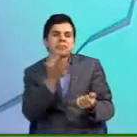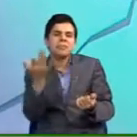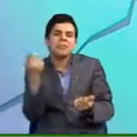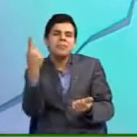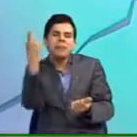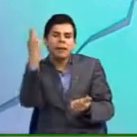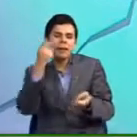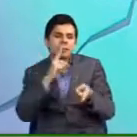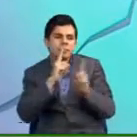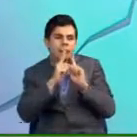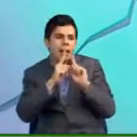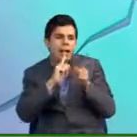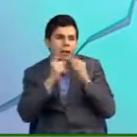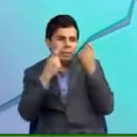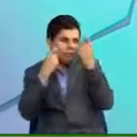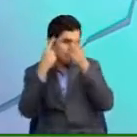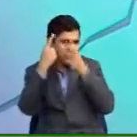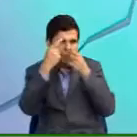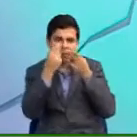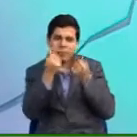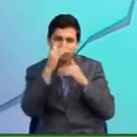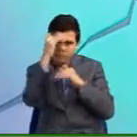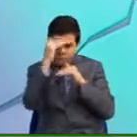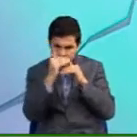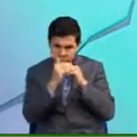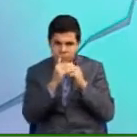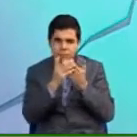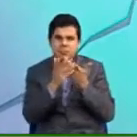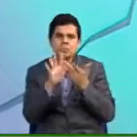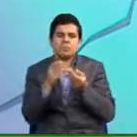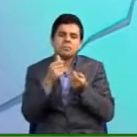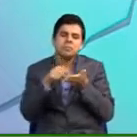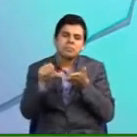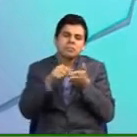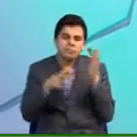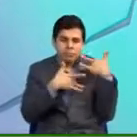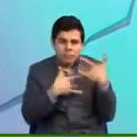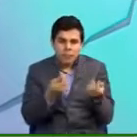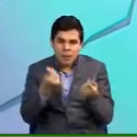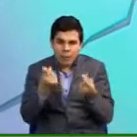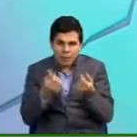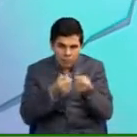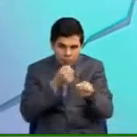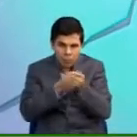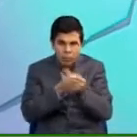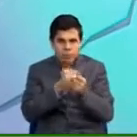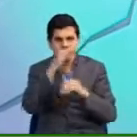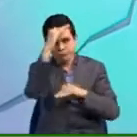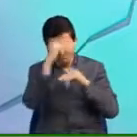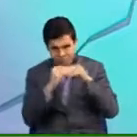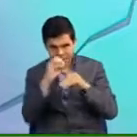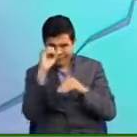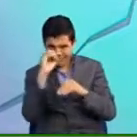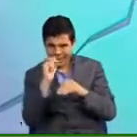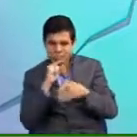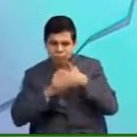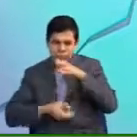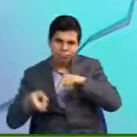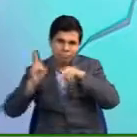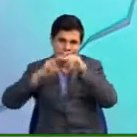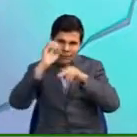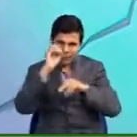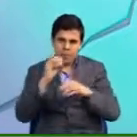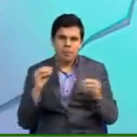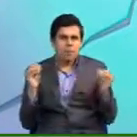como la que usted menciona la reducción del precio de las regalías a cero mientras se mantiene la crisis también solicitamos que se estudiará la posibilidad de